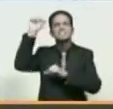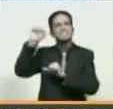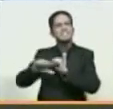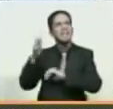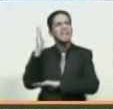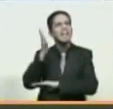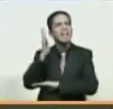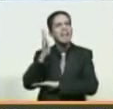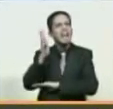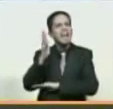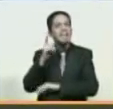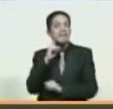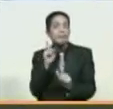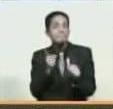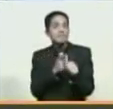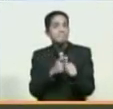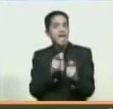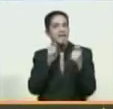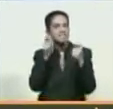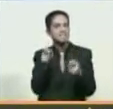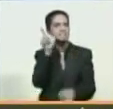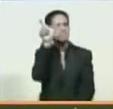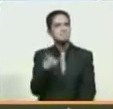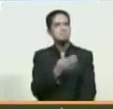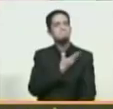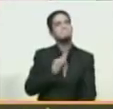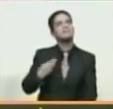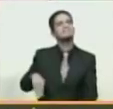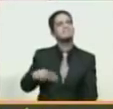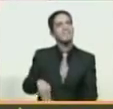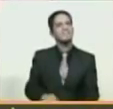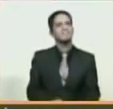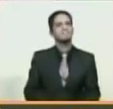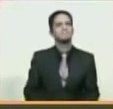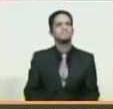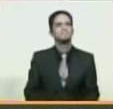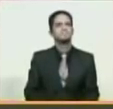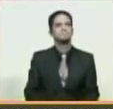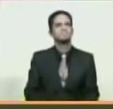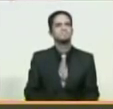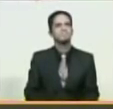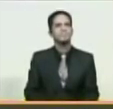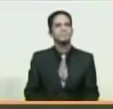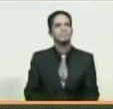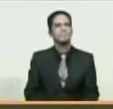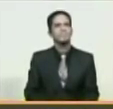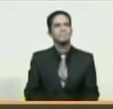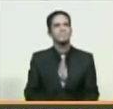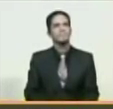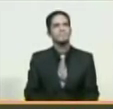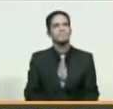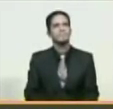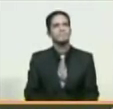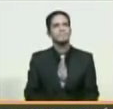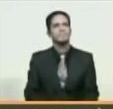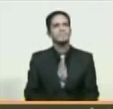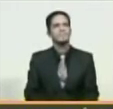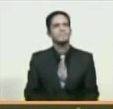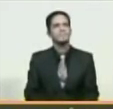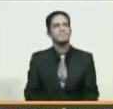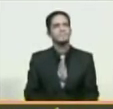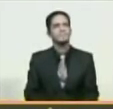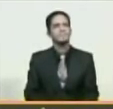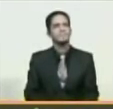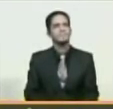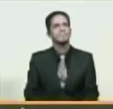Bolivariana de Venezuela y quien fuera la primera presidenta del Poder Constituyente. De esta magna Asamblea Nacional